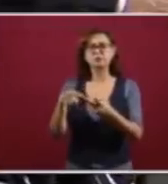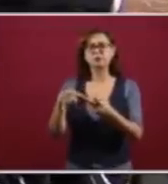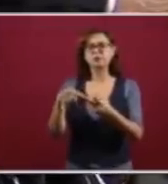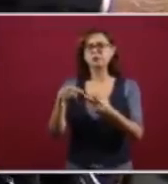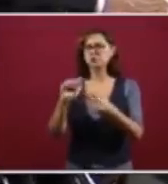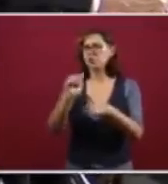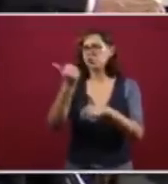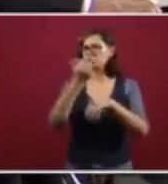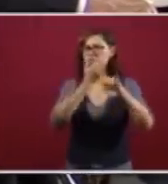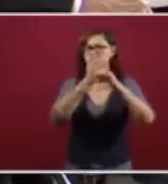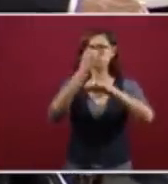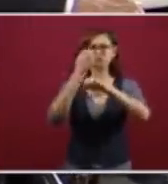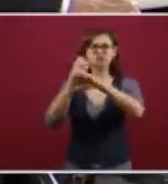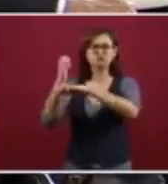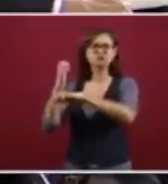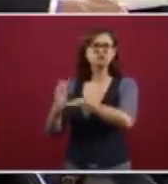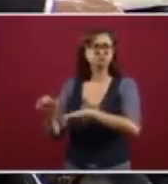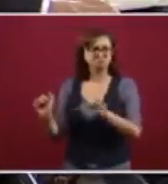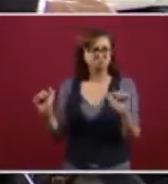nacional,